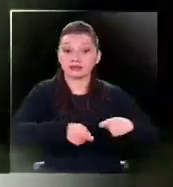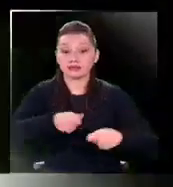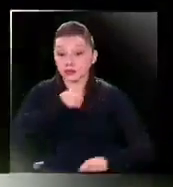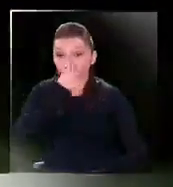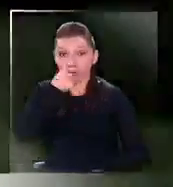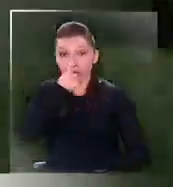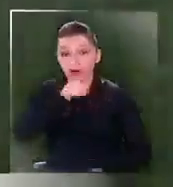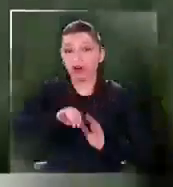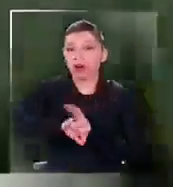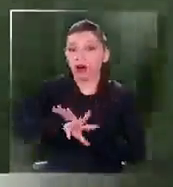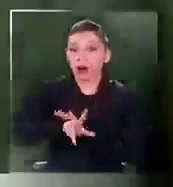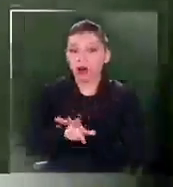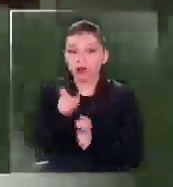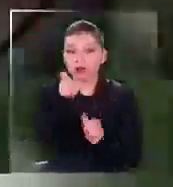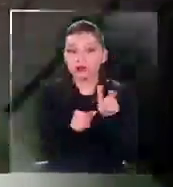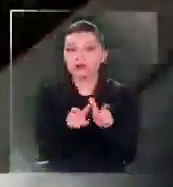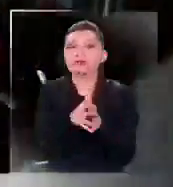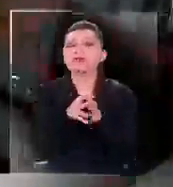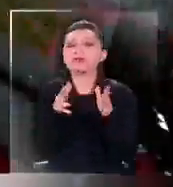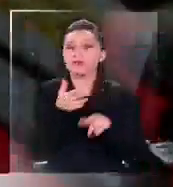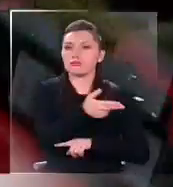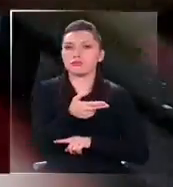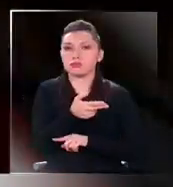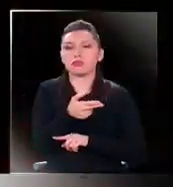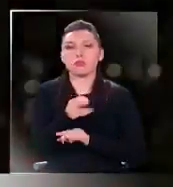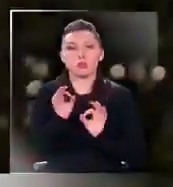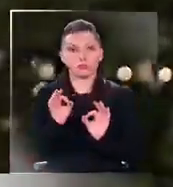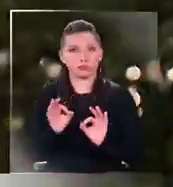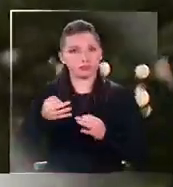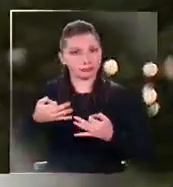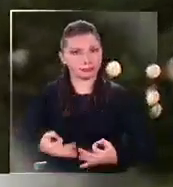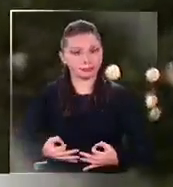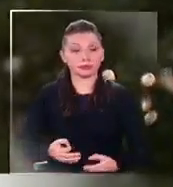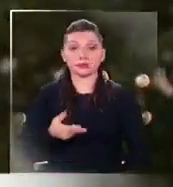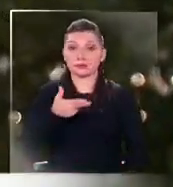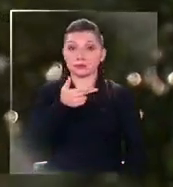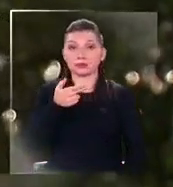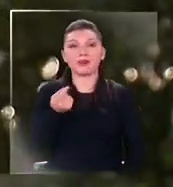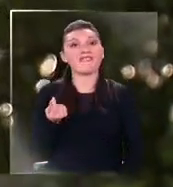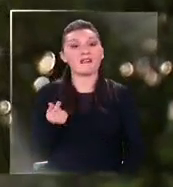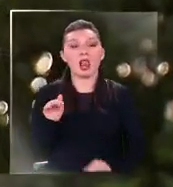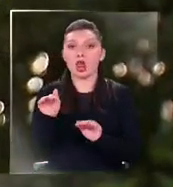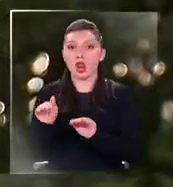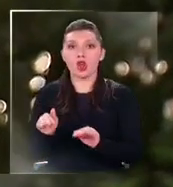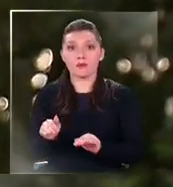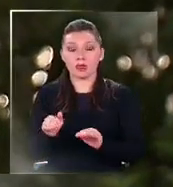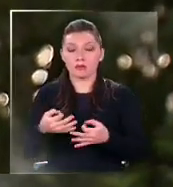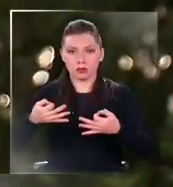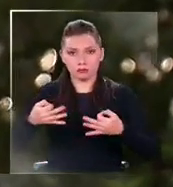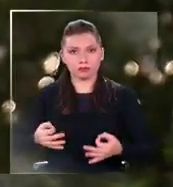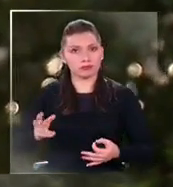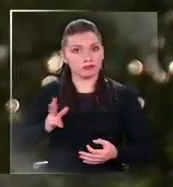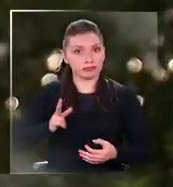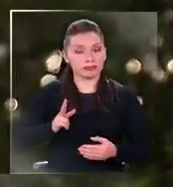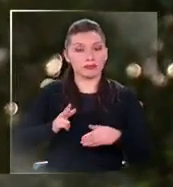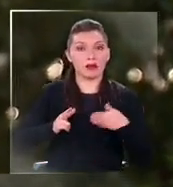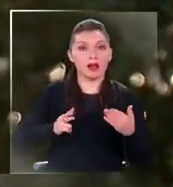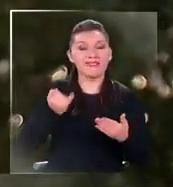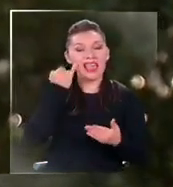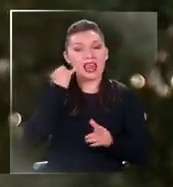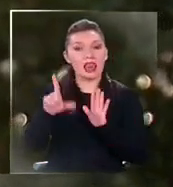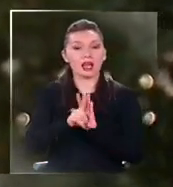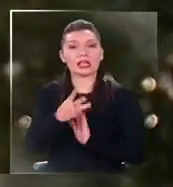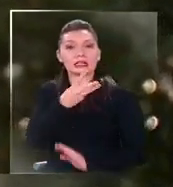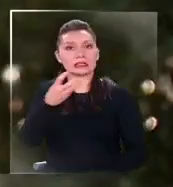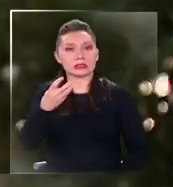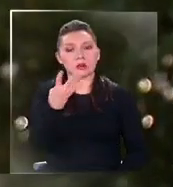narcotraficantes y delincuentes hay más armamento convencional. Un arma de fuego cuesta lo mismo en el mercado formal que en el mercado informal. Si estamos hablando de